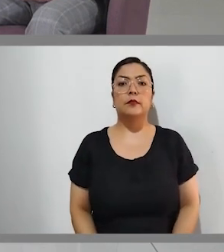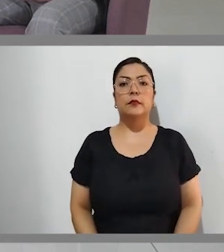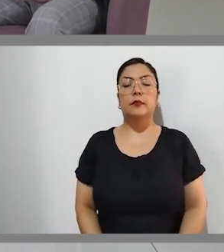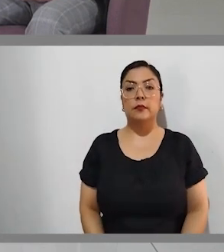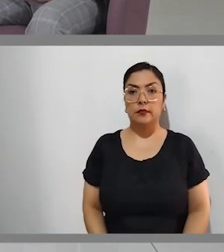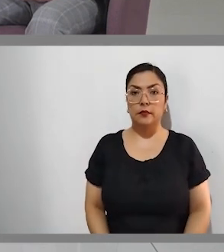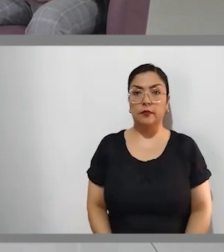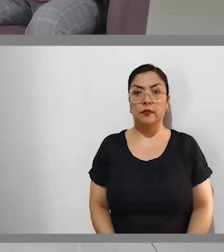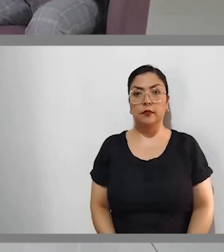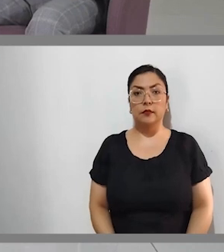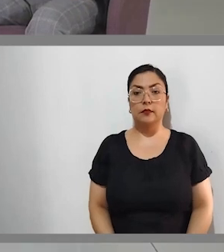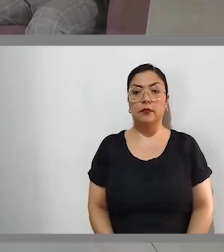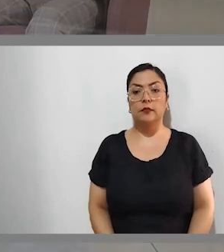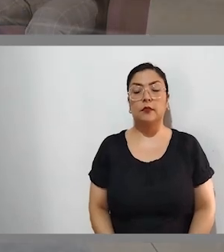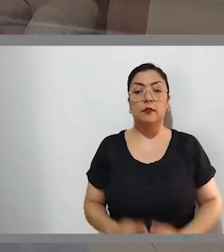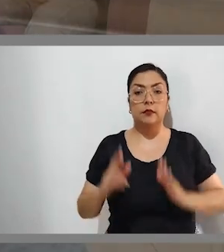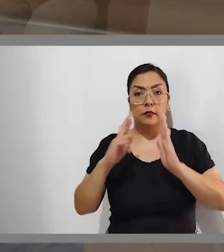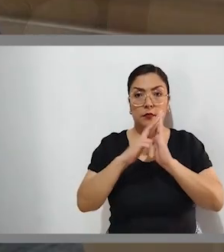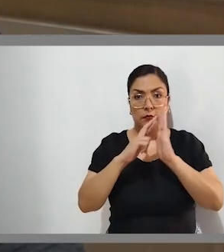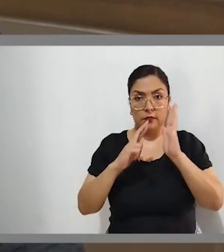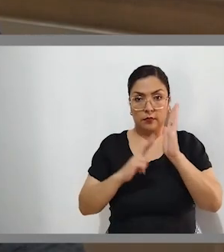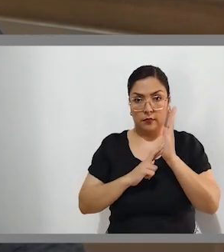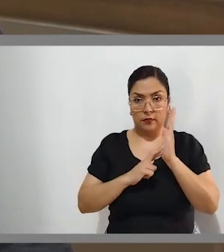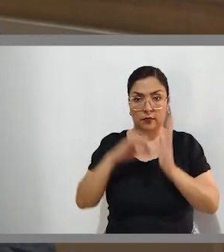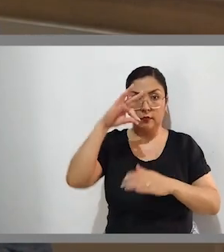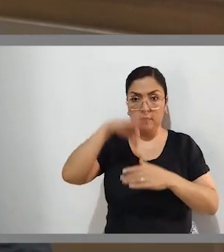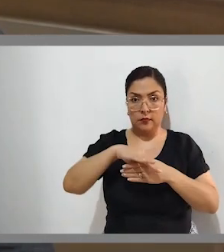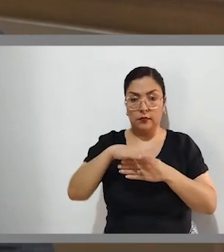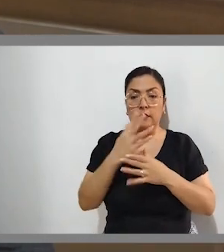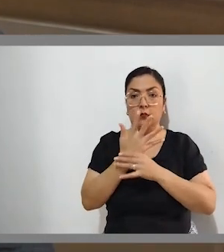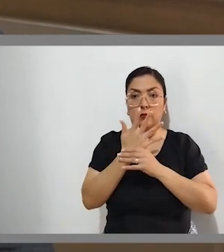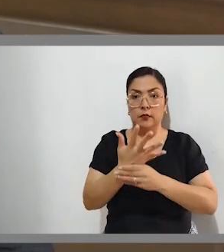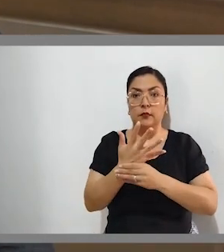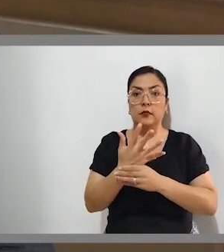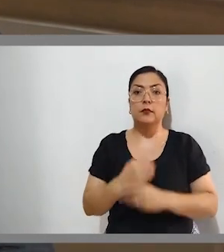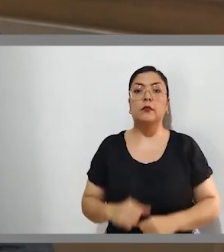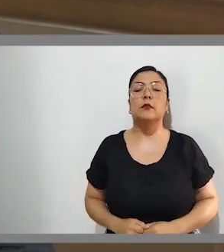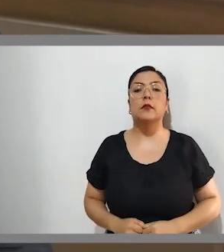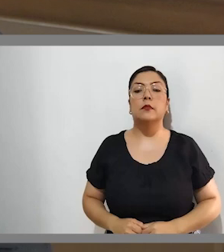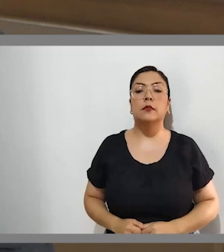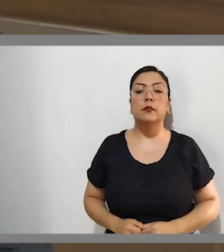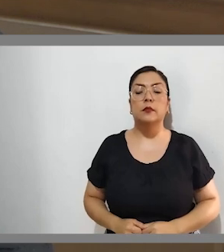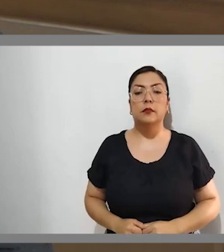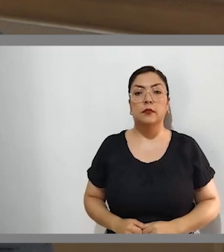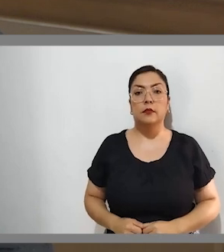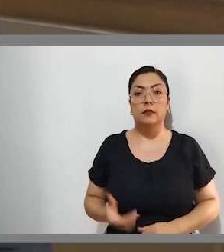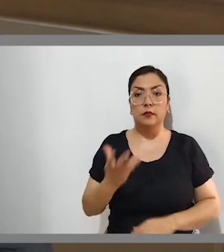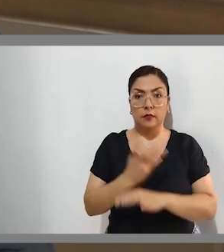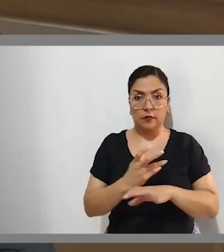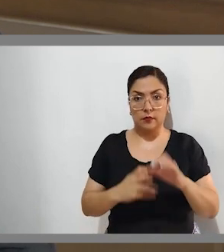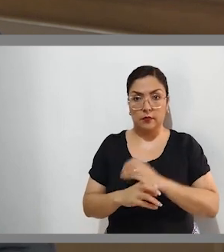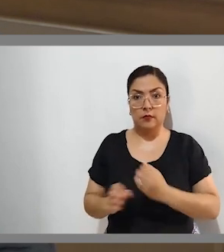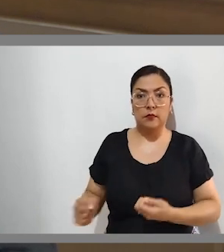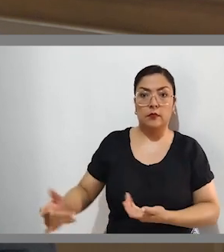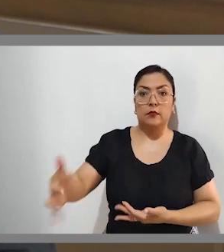Ok. La normativa electoral dispone que al término de la jornada los paquetes se remiten a los